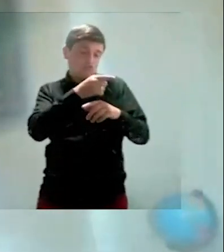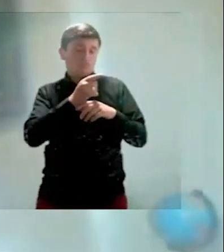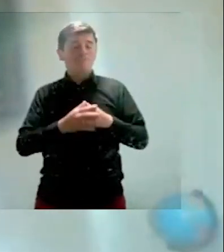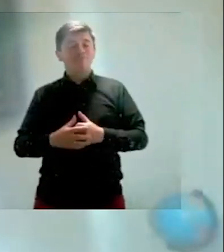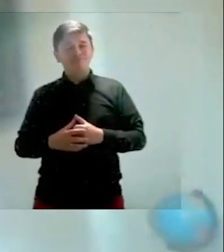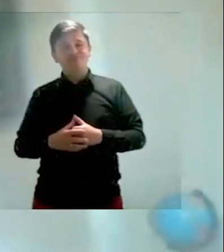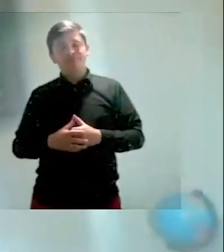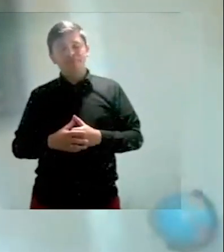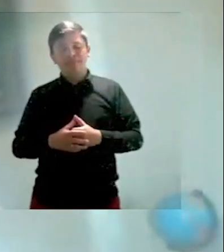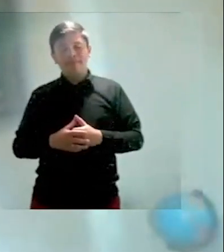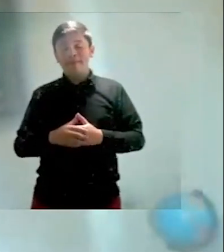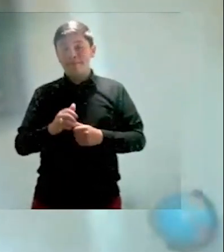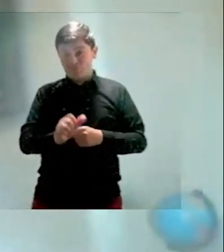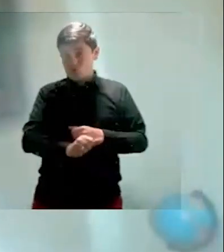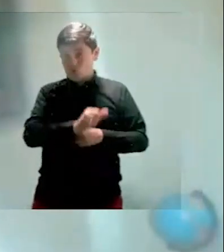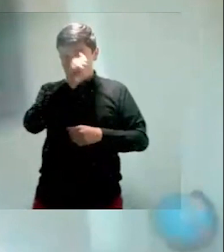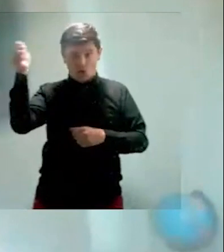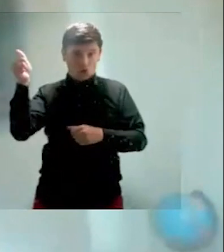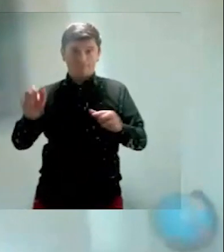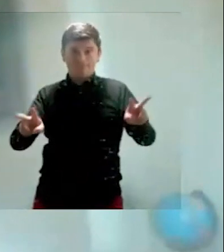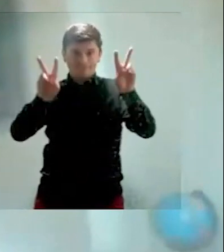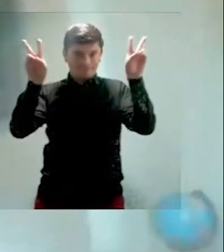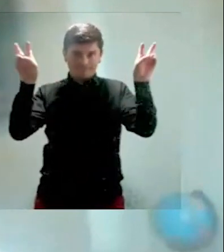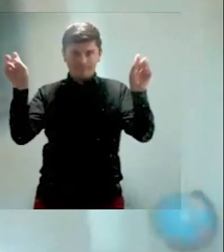Ahí tengo también